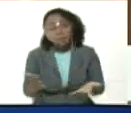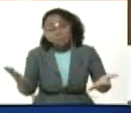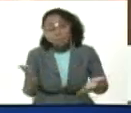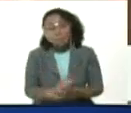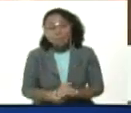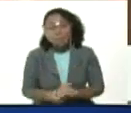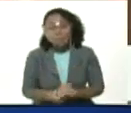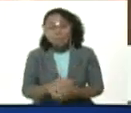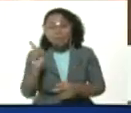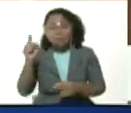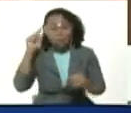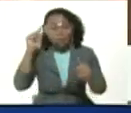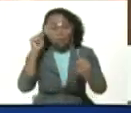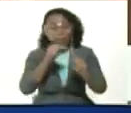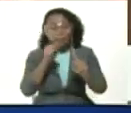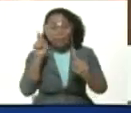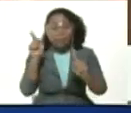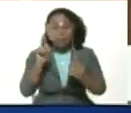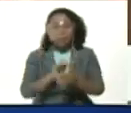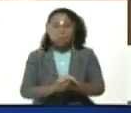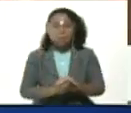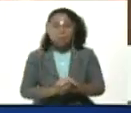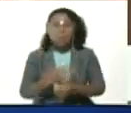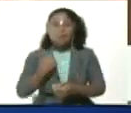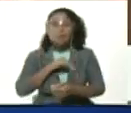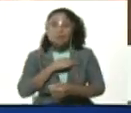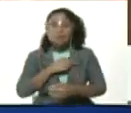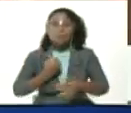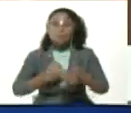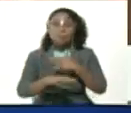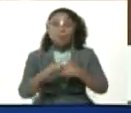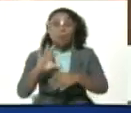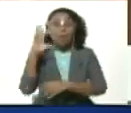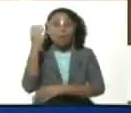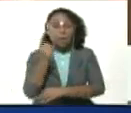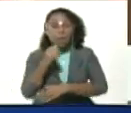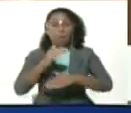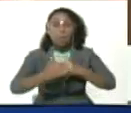Sé el objetivo y vamos lográndolo paso a paso.